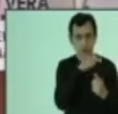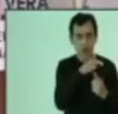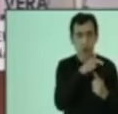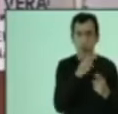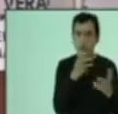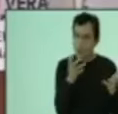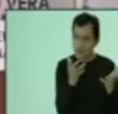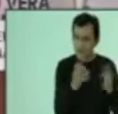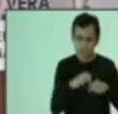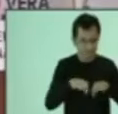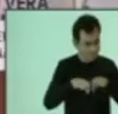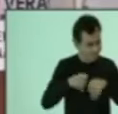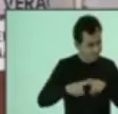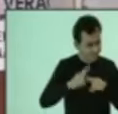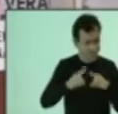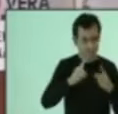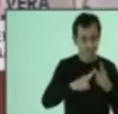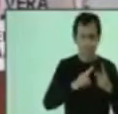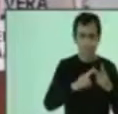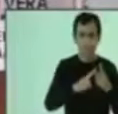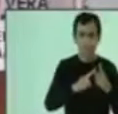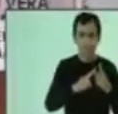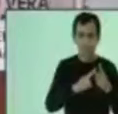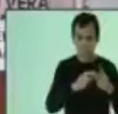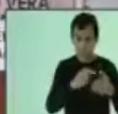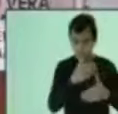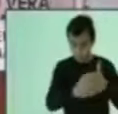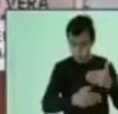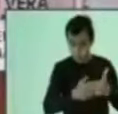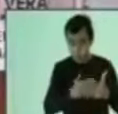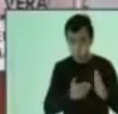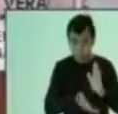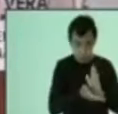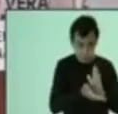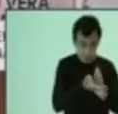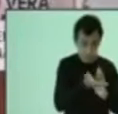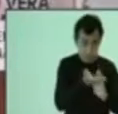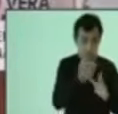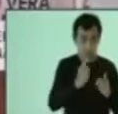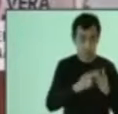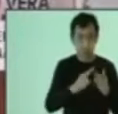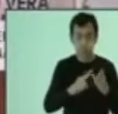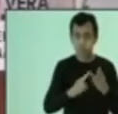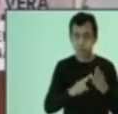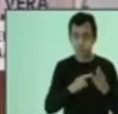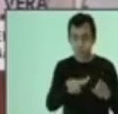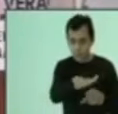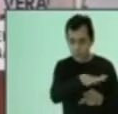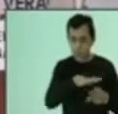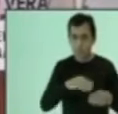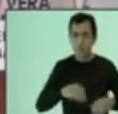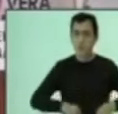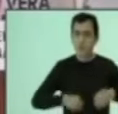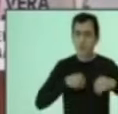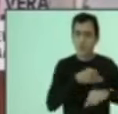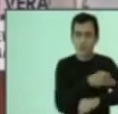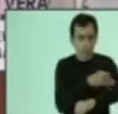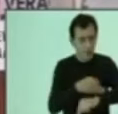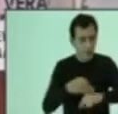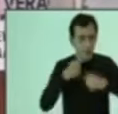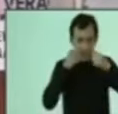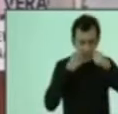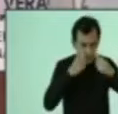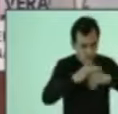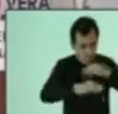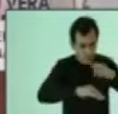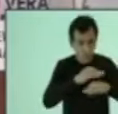Obra, otro enfocado a Cuautzintla Crecimiento y otro enfocado a Cuautzintla Vida y Familia, porque creemos que con familias